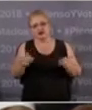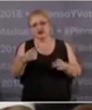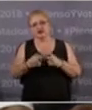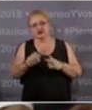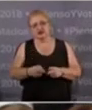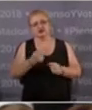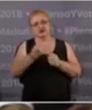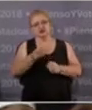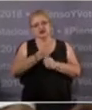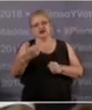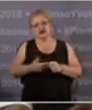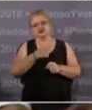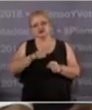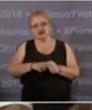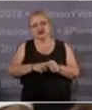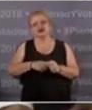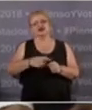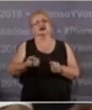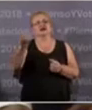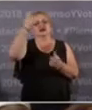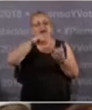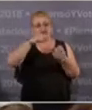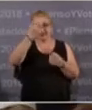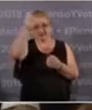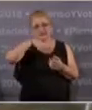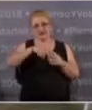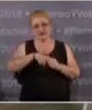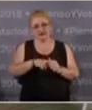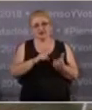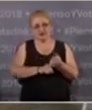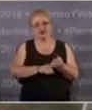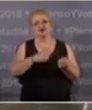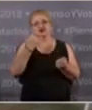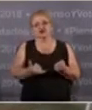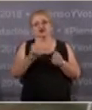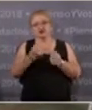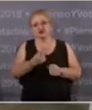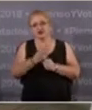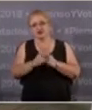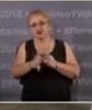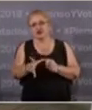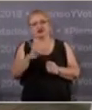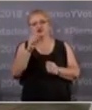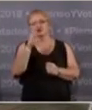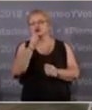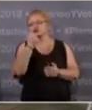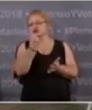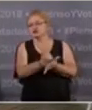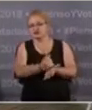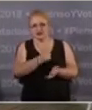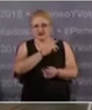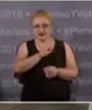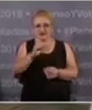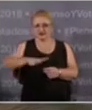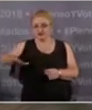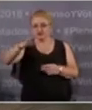entre seguridad interior y entre seguridad pública. Y ese es el tema fundamental. No se le puede exigir a los ciudadanos que lo sepan, pero sí a los legisladores,